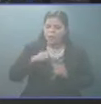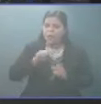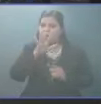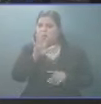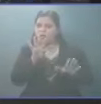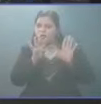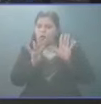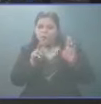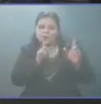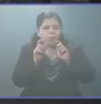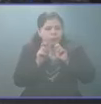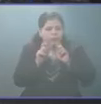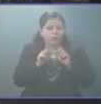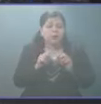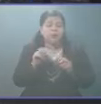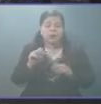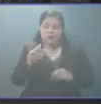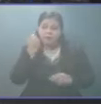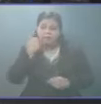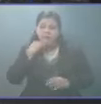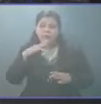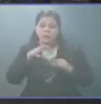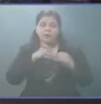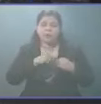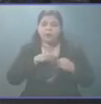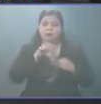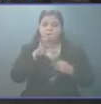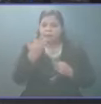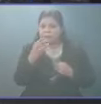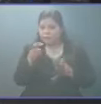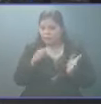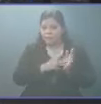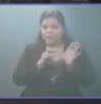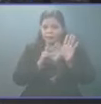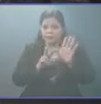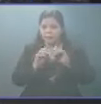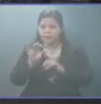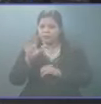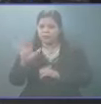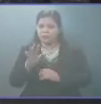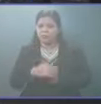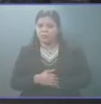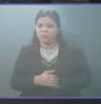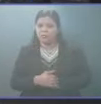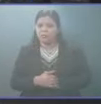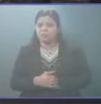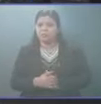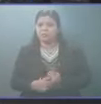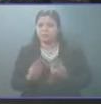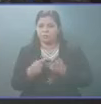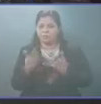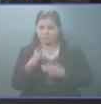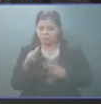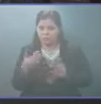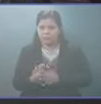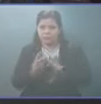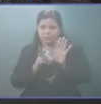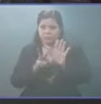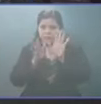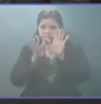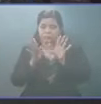59 años se han infectado 15.705 los que ellos han registrado. De 60 a 79